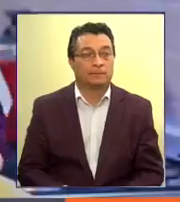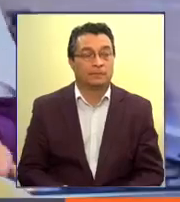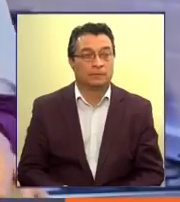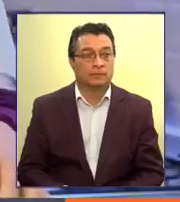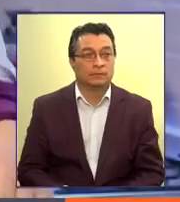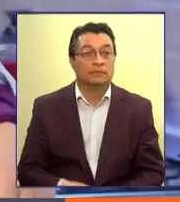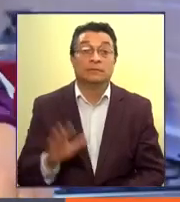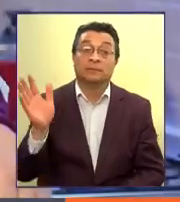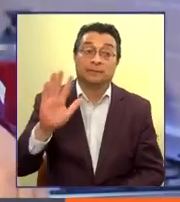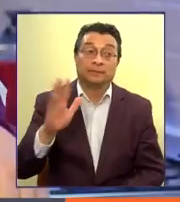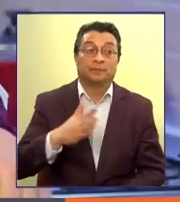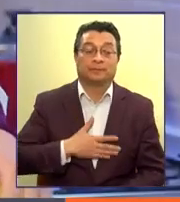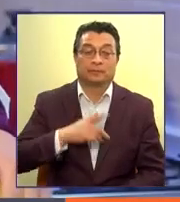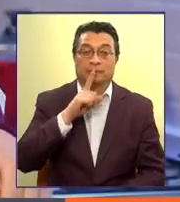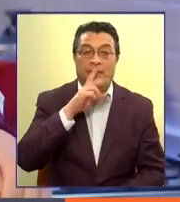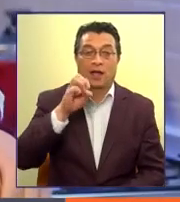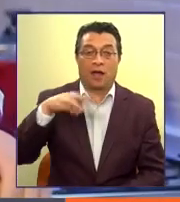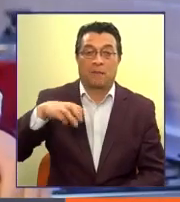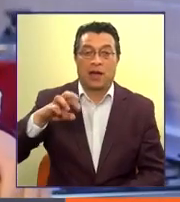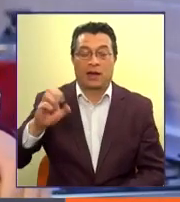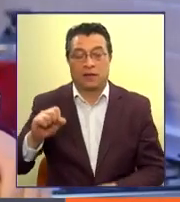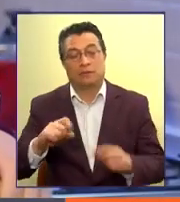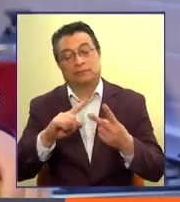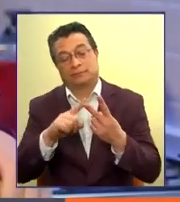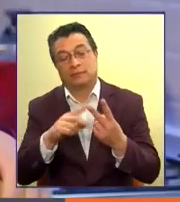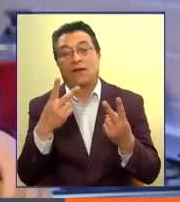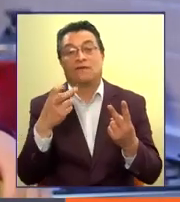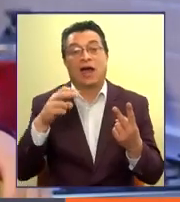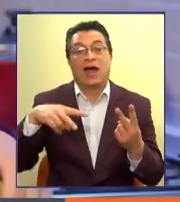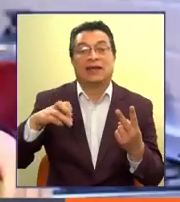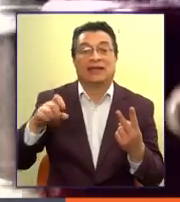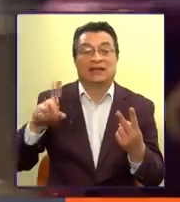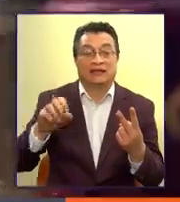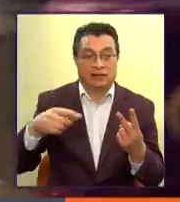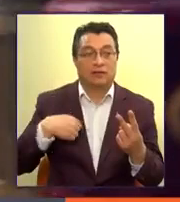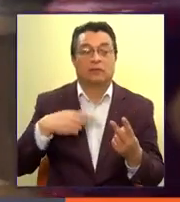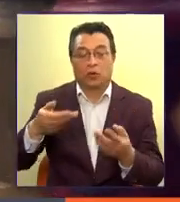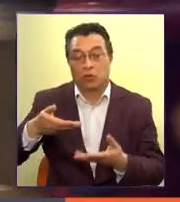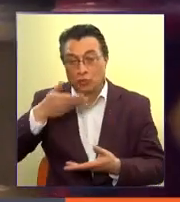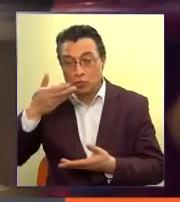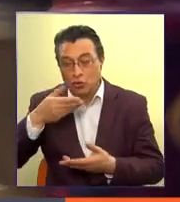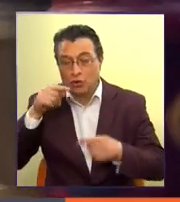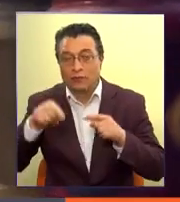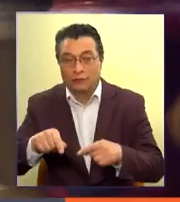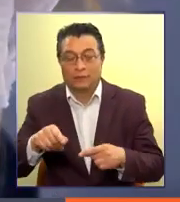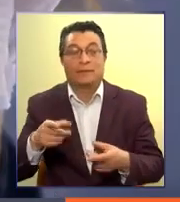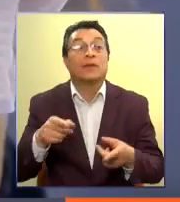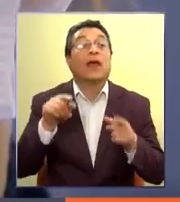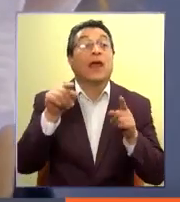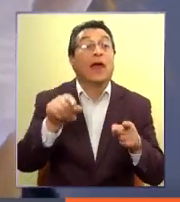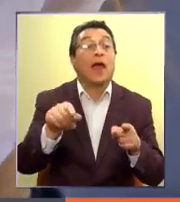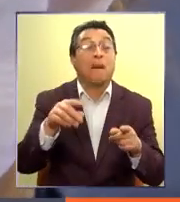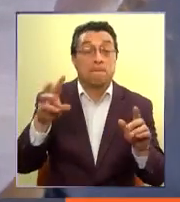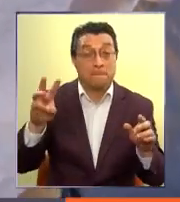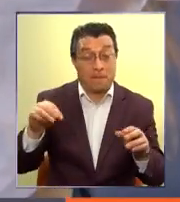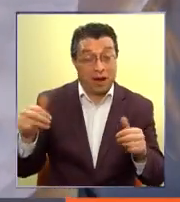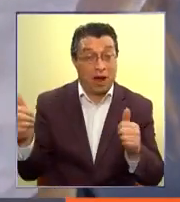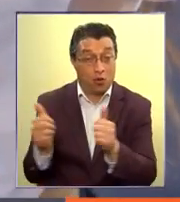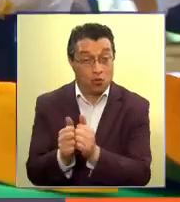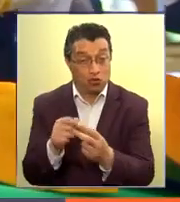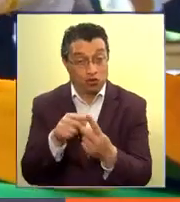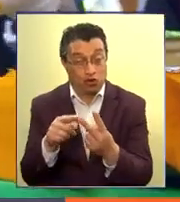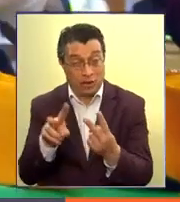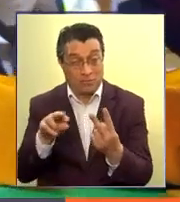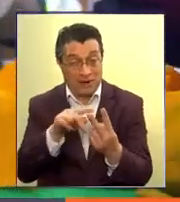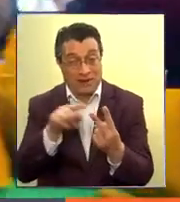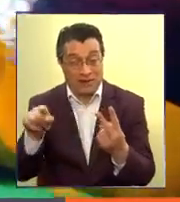2 kilos. Hola, yo soy Tamara. Y yo Vanessa. Juntas somos las creadoras de Prana Sopa. Son hermanas y junto a su mamá llevan 3 años vendiendo